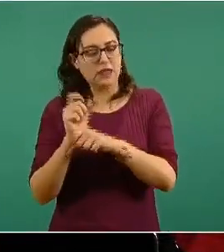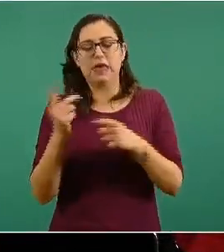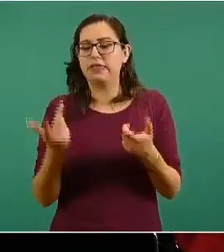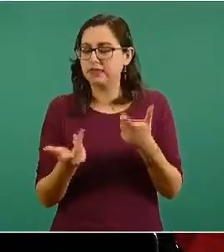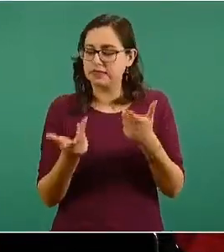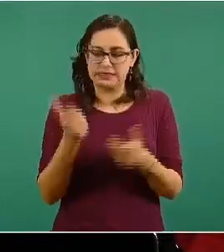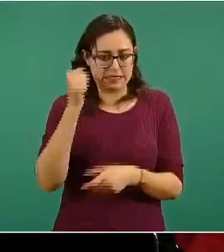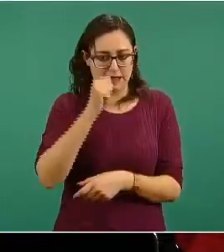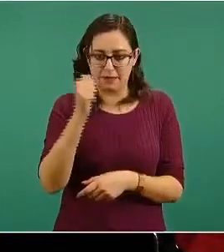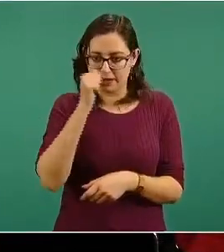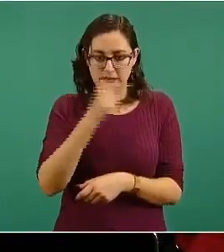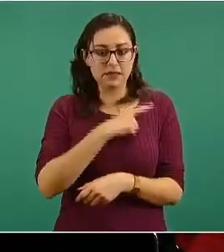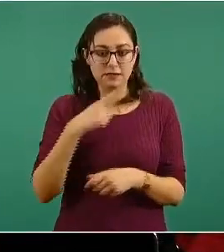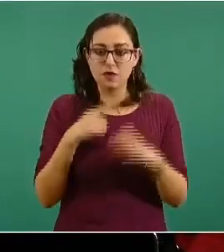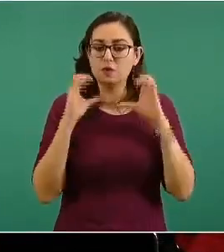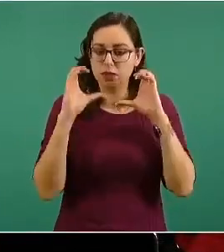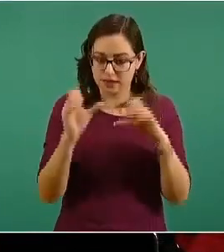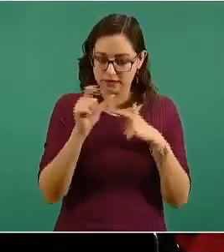La siguiente.